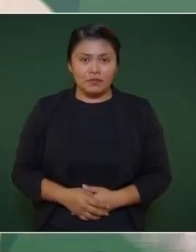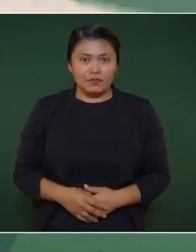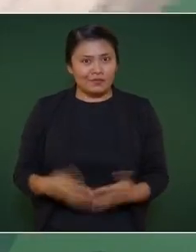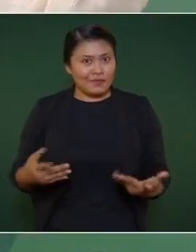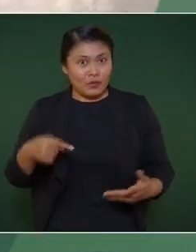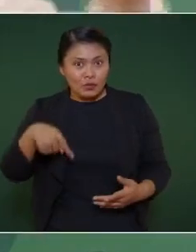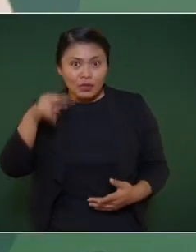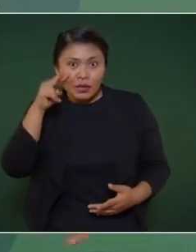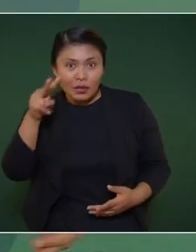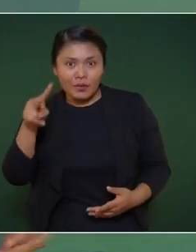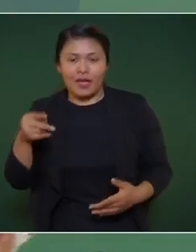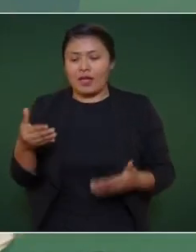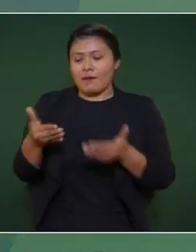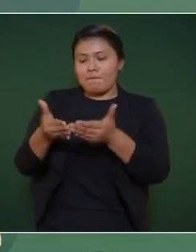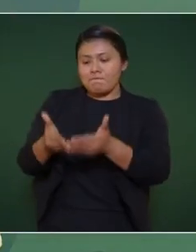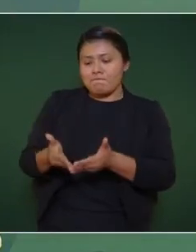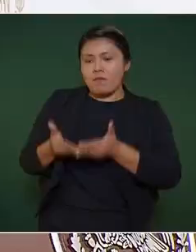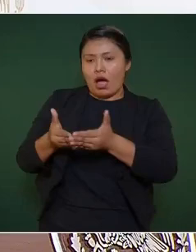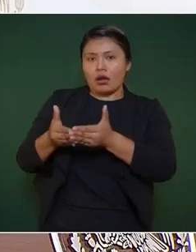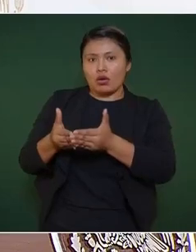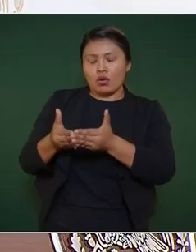para que vean lo que son los yates.